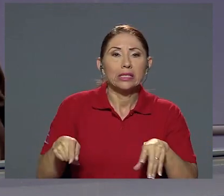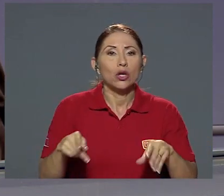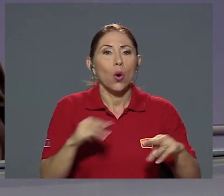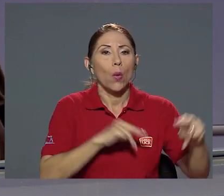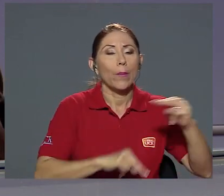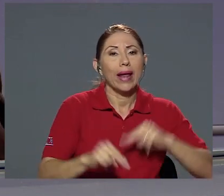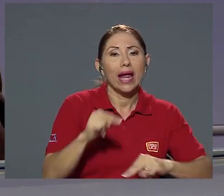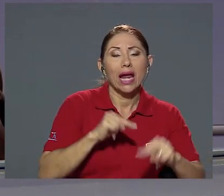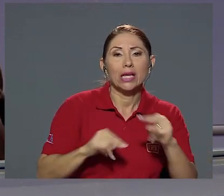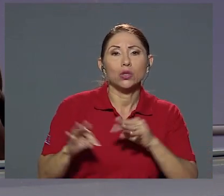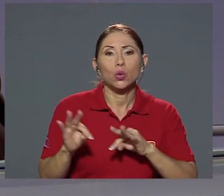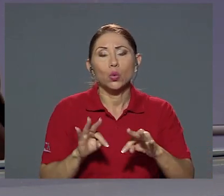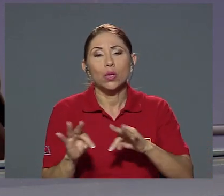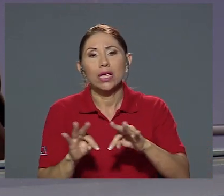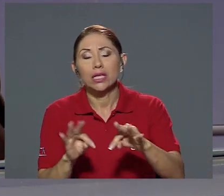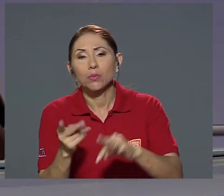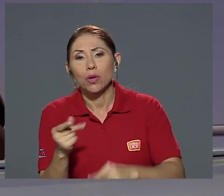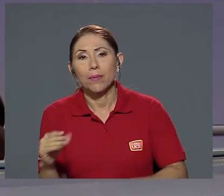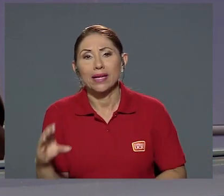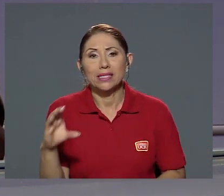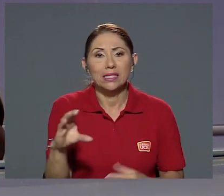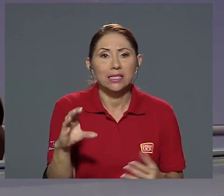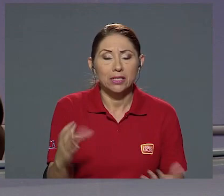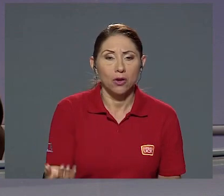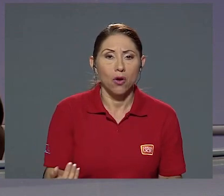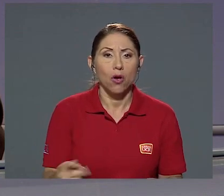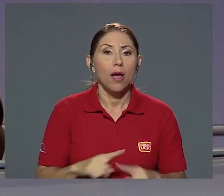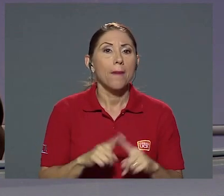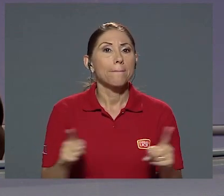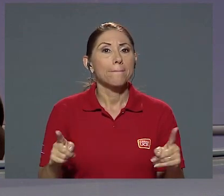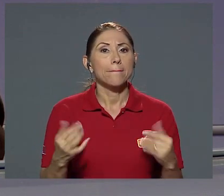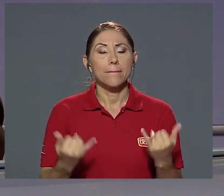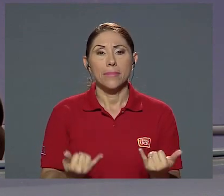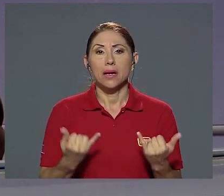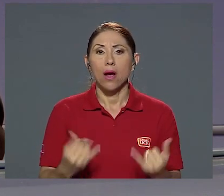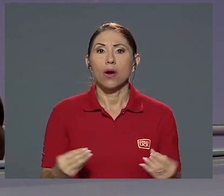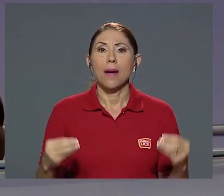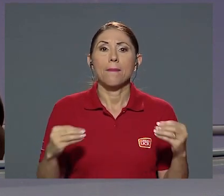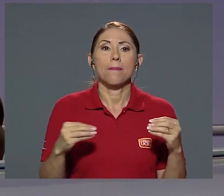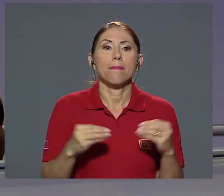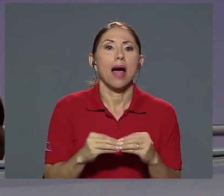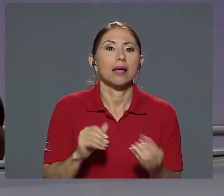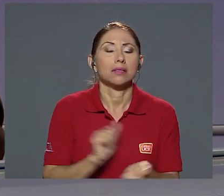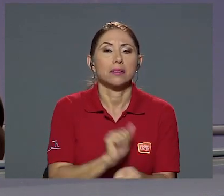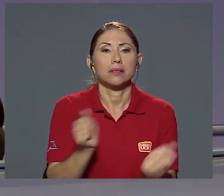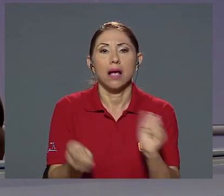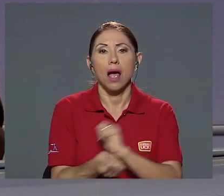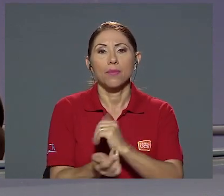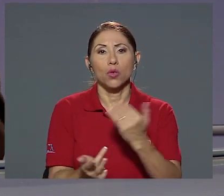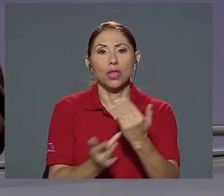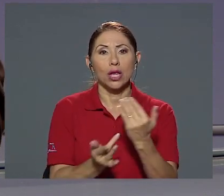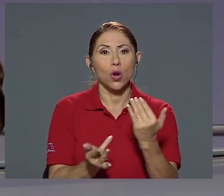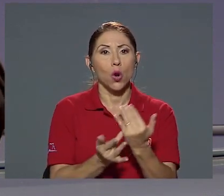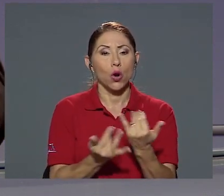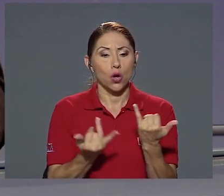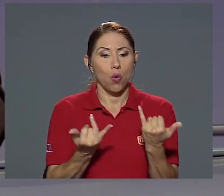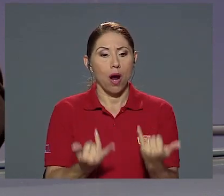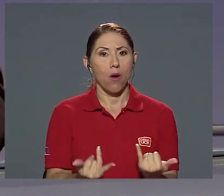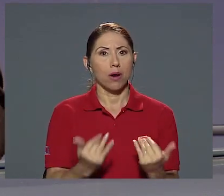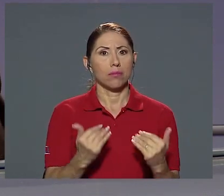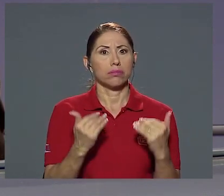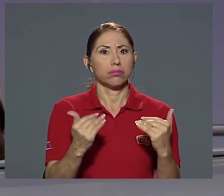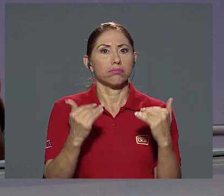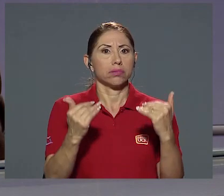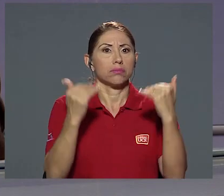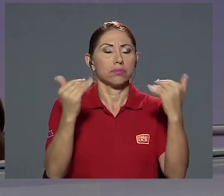turismo, pero además donde cada vez más la automatización, el cambio tecnológico está